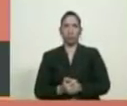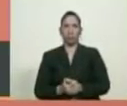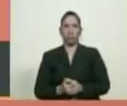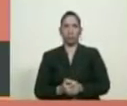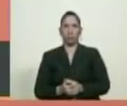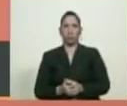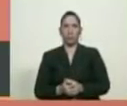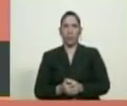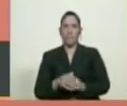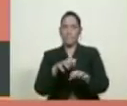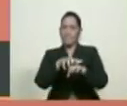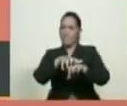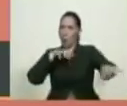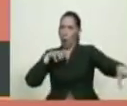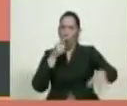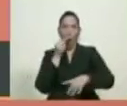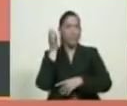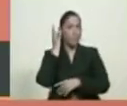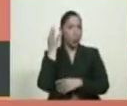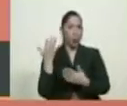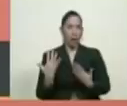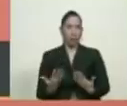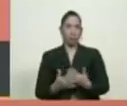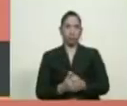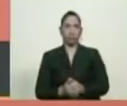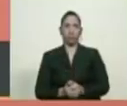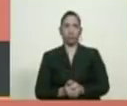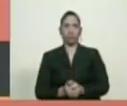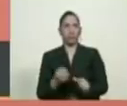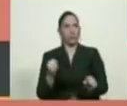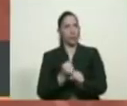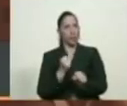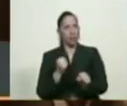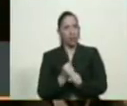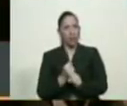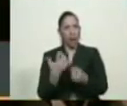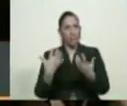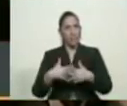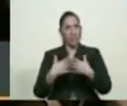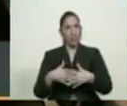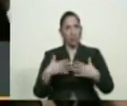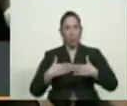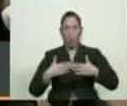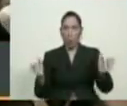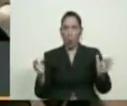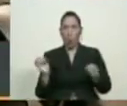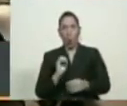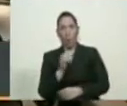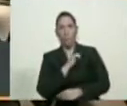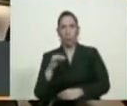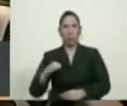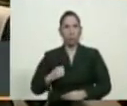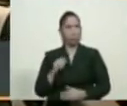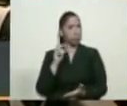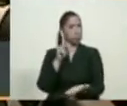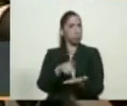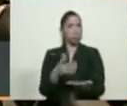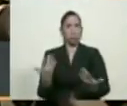los millones de hombres y mujeres que trabajan en la administración pública o privada, se fueron a trabajar como ustedes